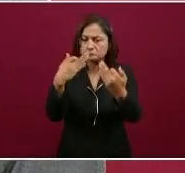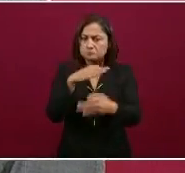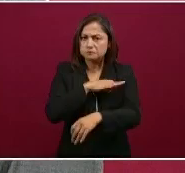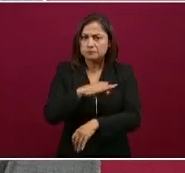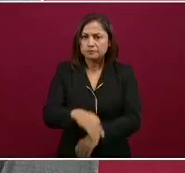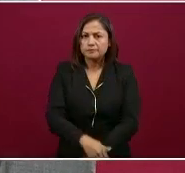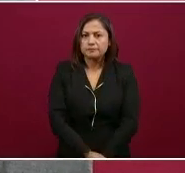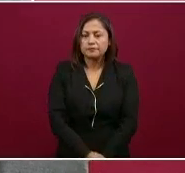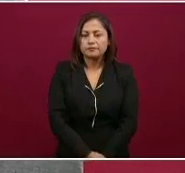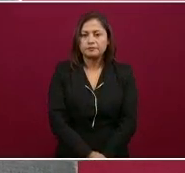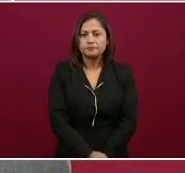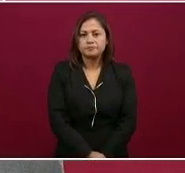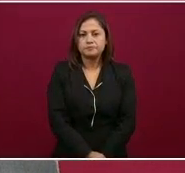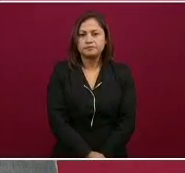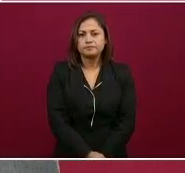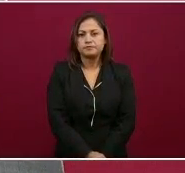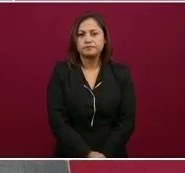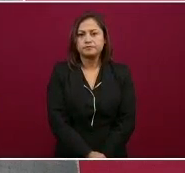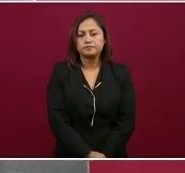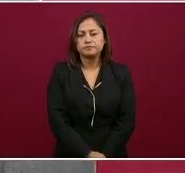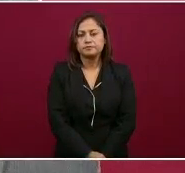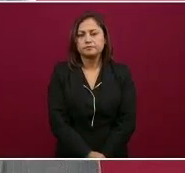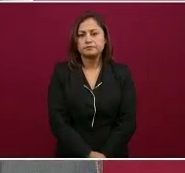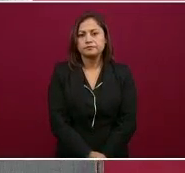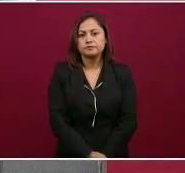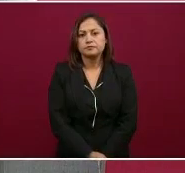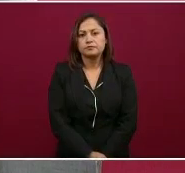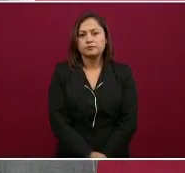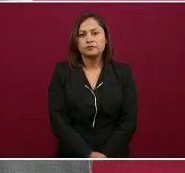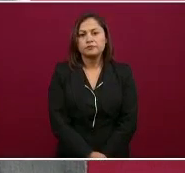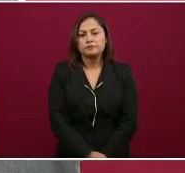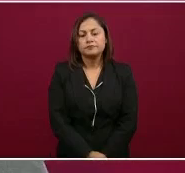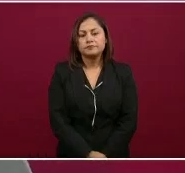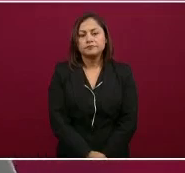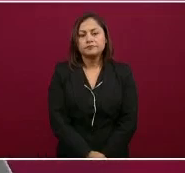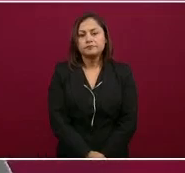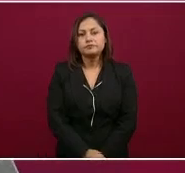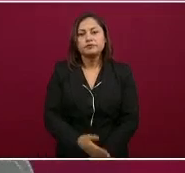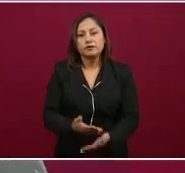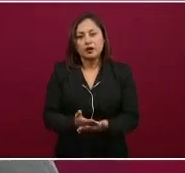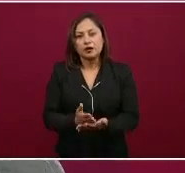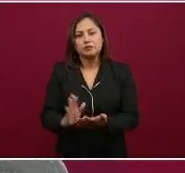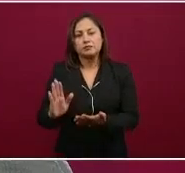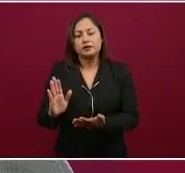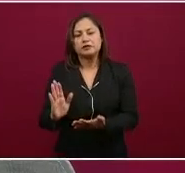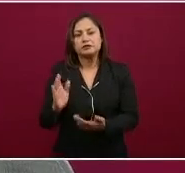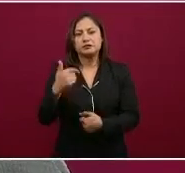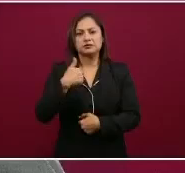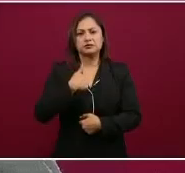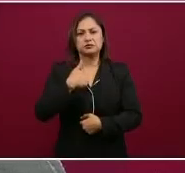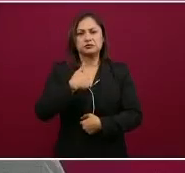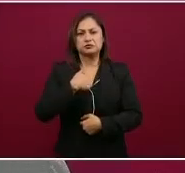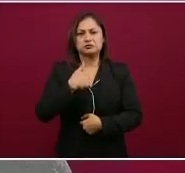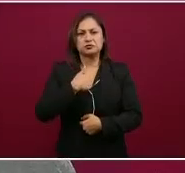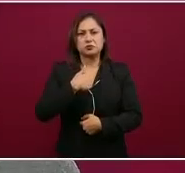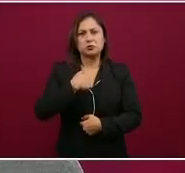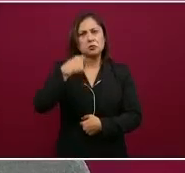Y no tengo, además, algo que me importa mucho, ningún problema de